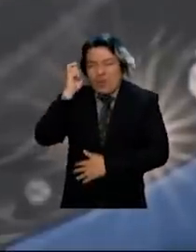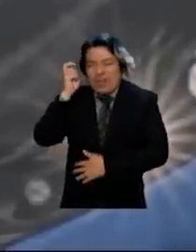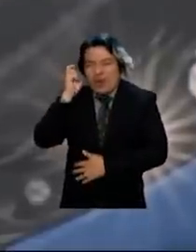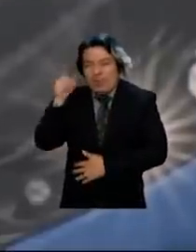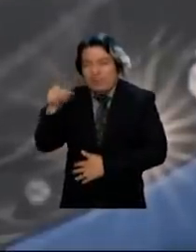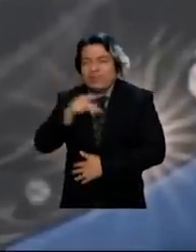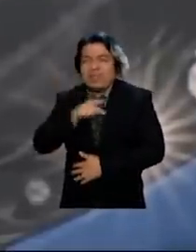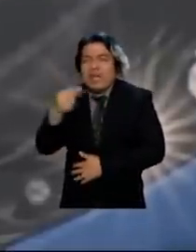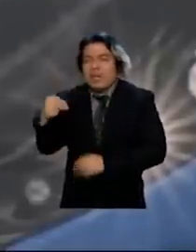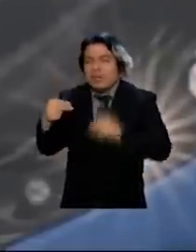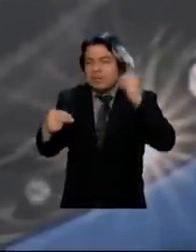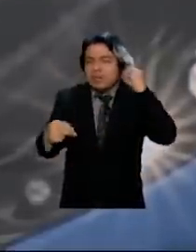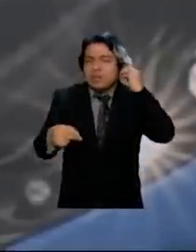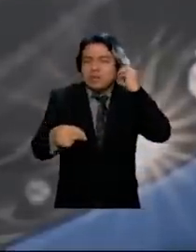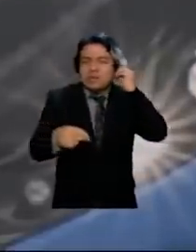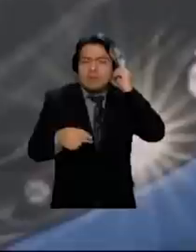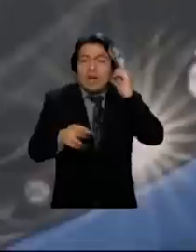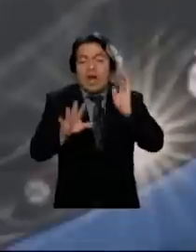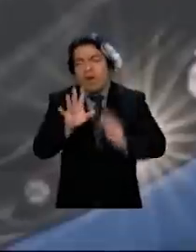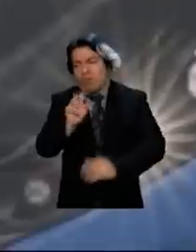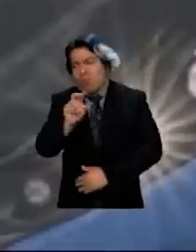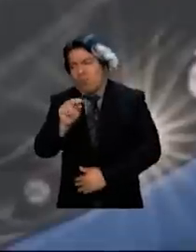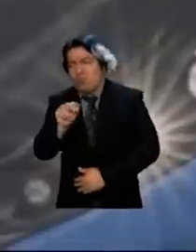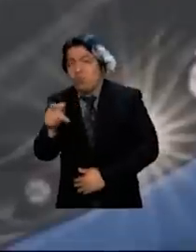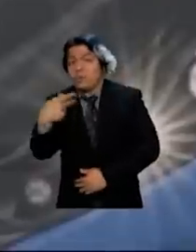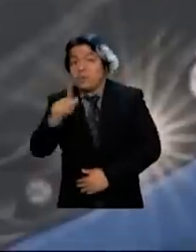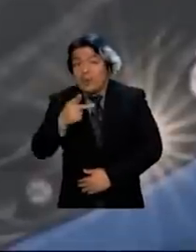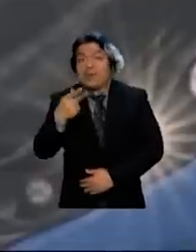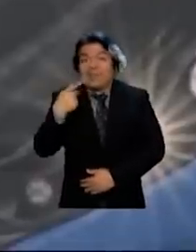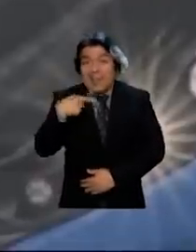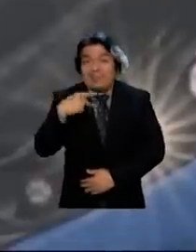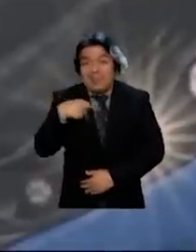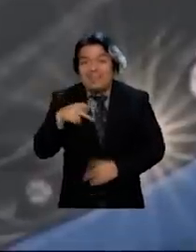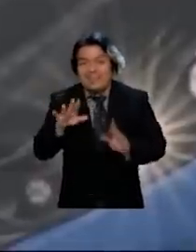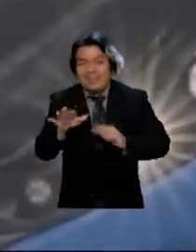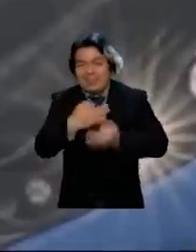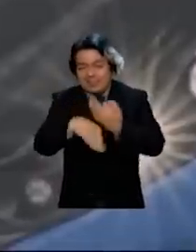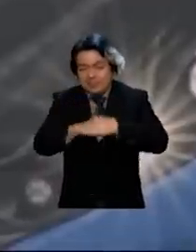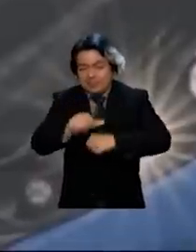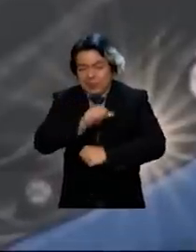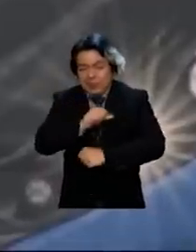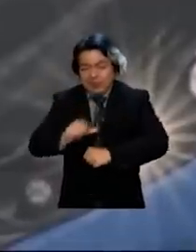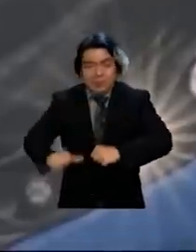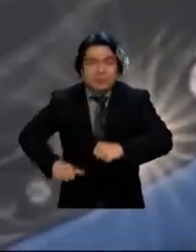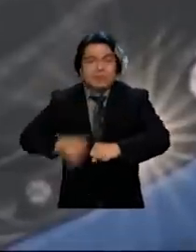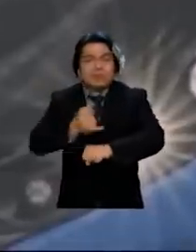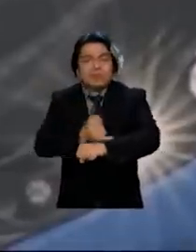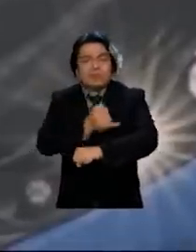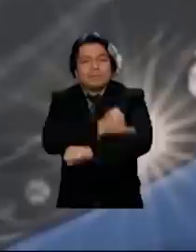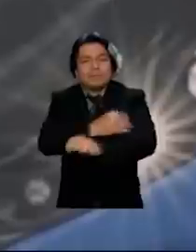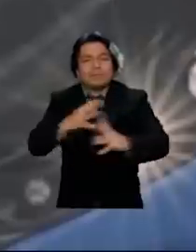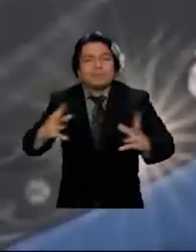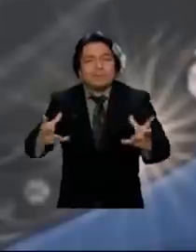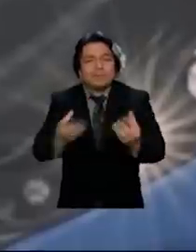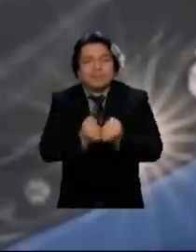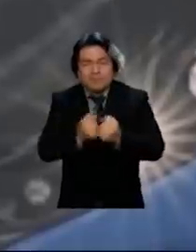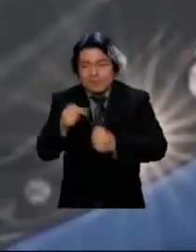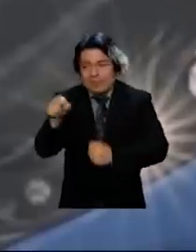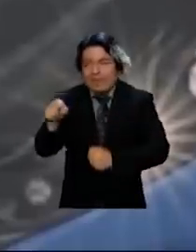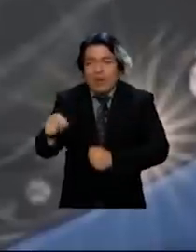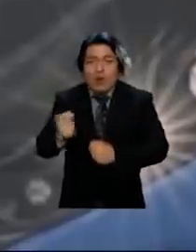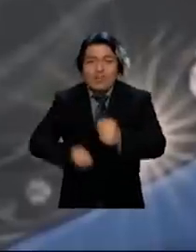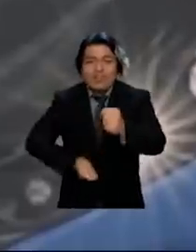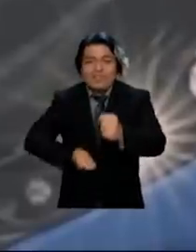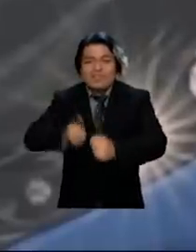paradas. Sin embargo, gracias a la participación y el apoyo de la alcaldía de Iztapalapa con los pueblos y barrios